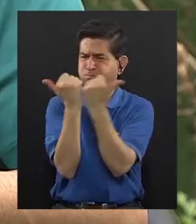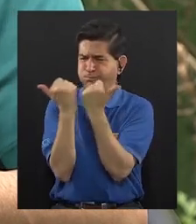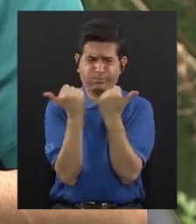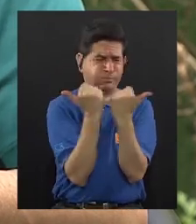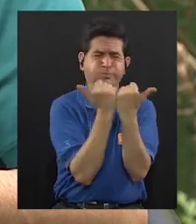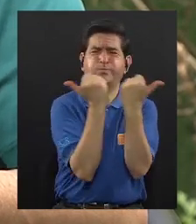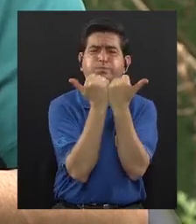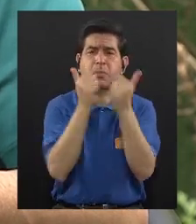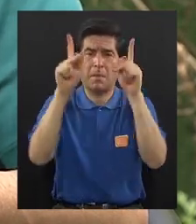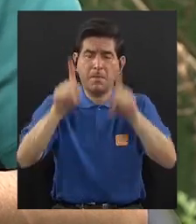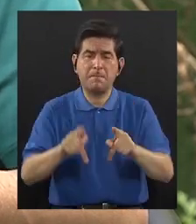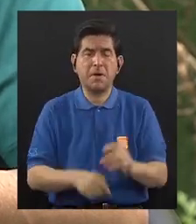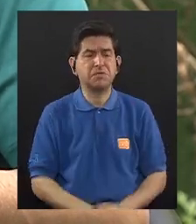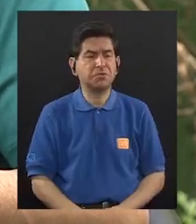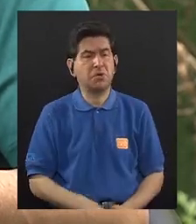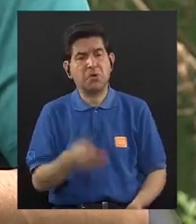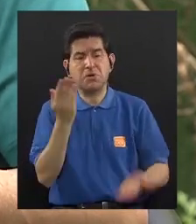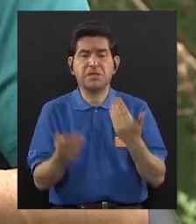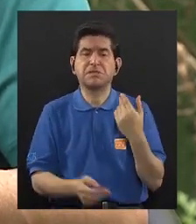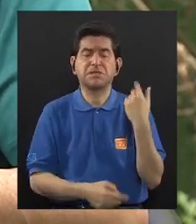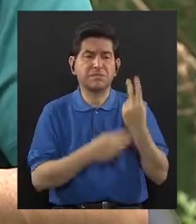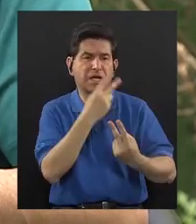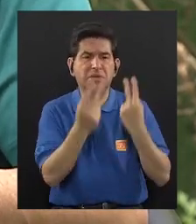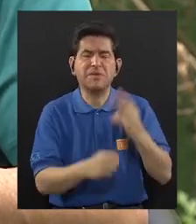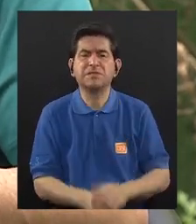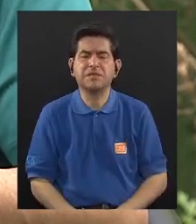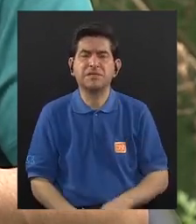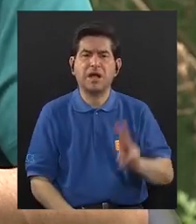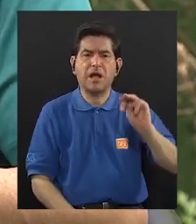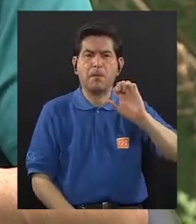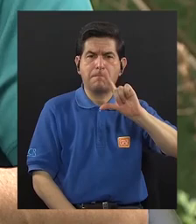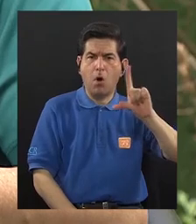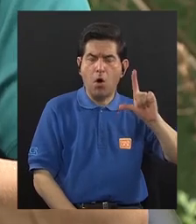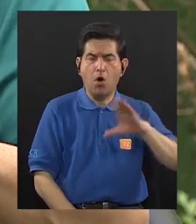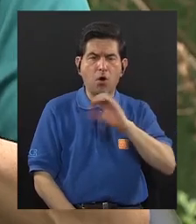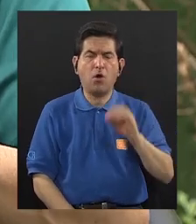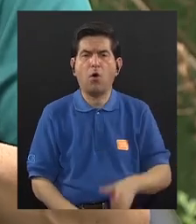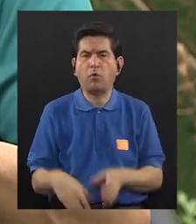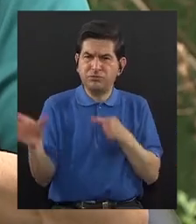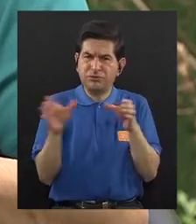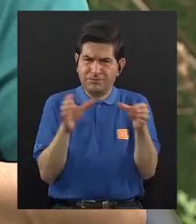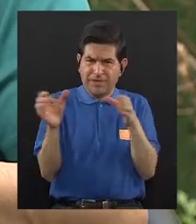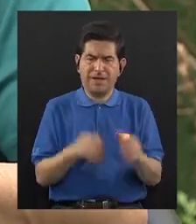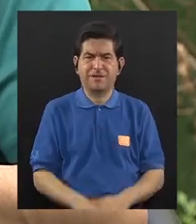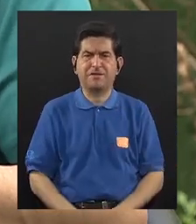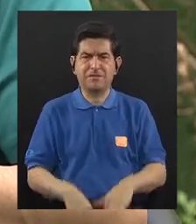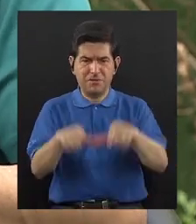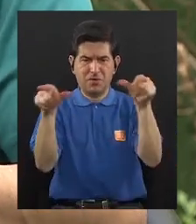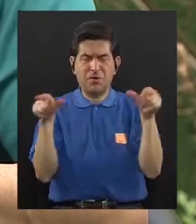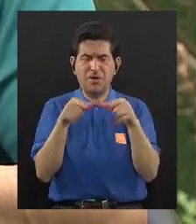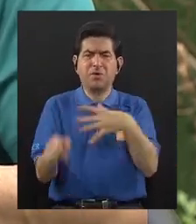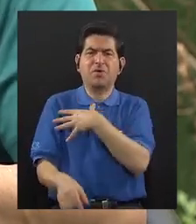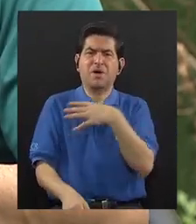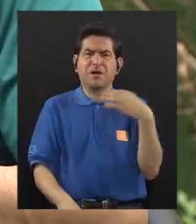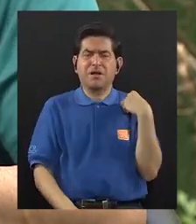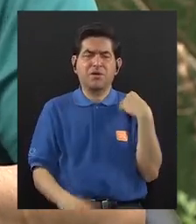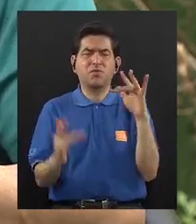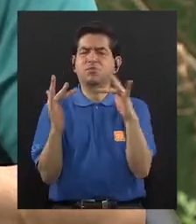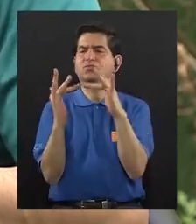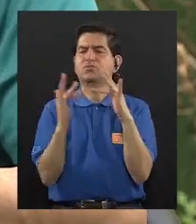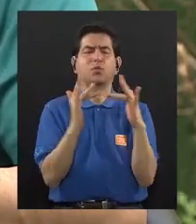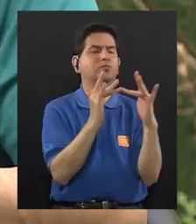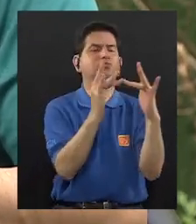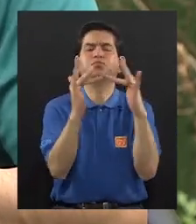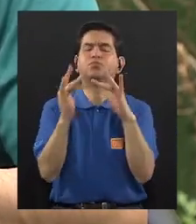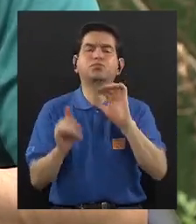pues la gente vendría a visitar todos los modos los 700 lugares donde le gusta estar en contacto